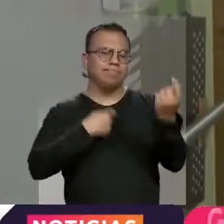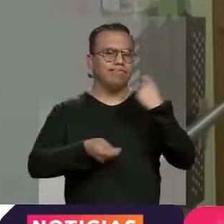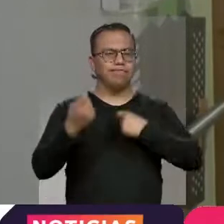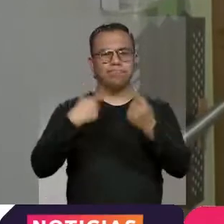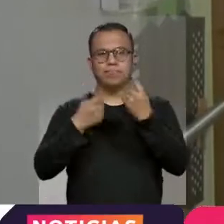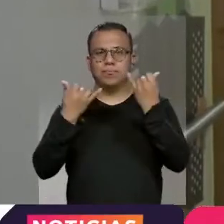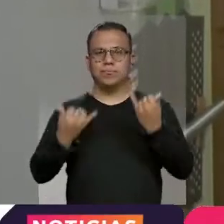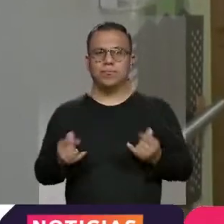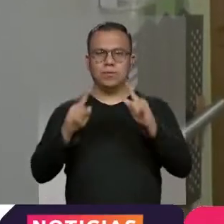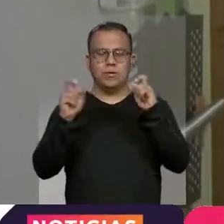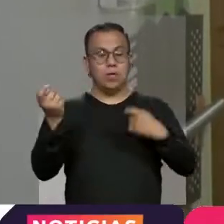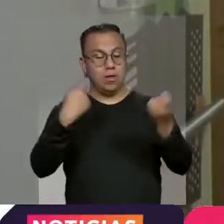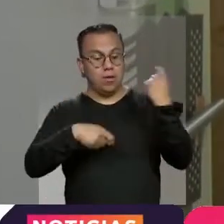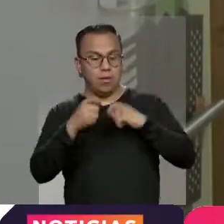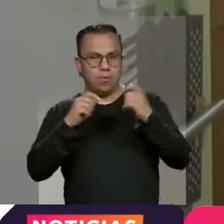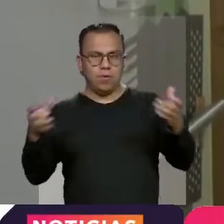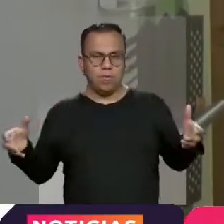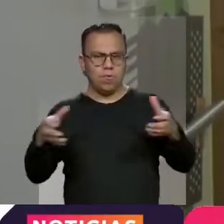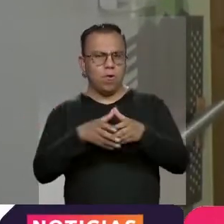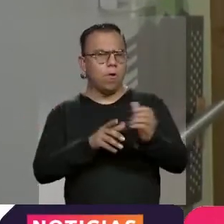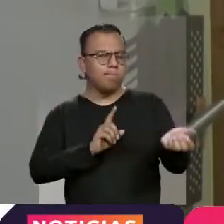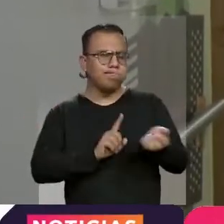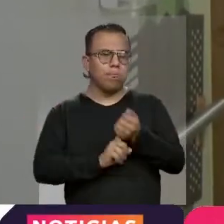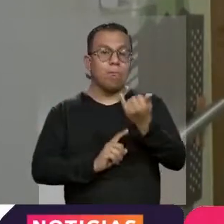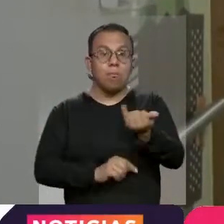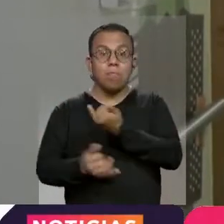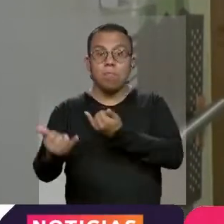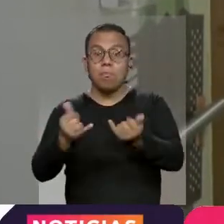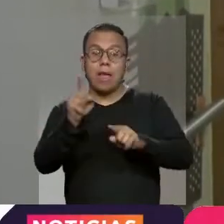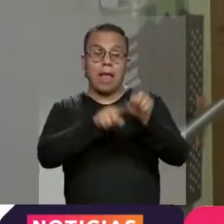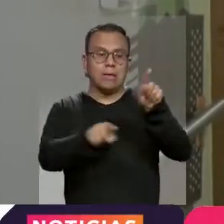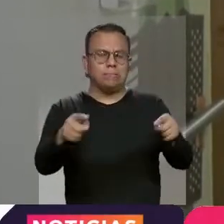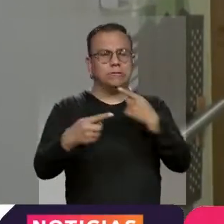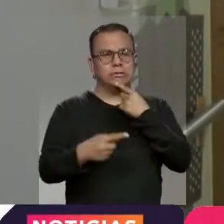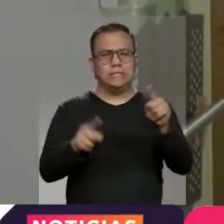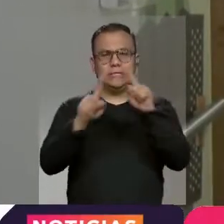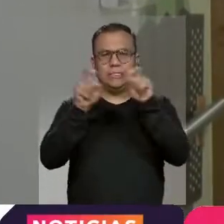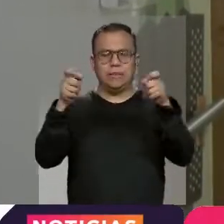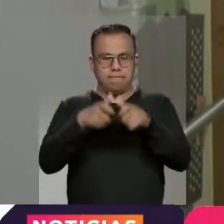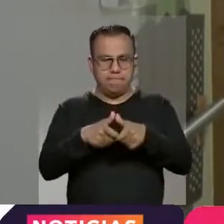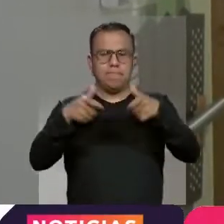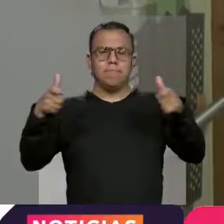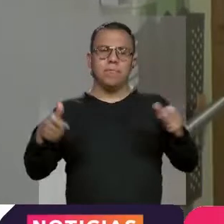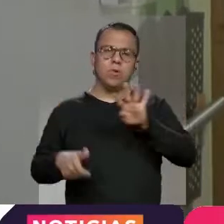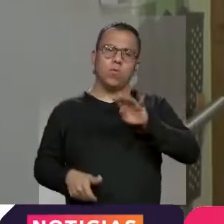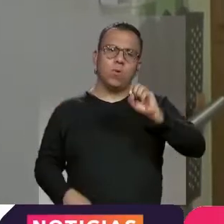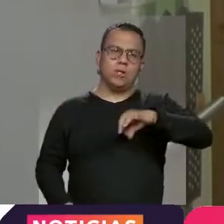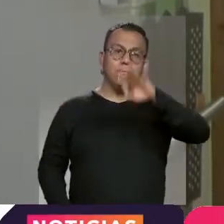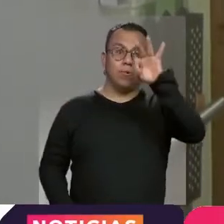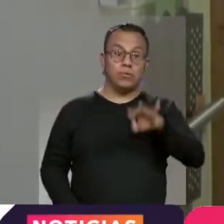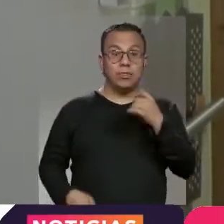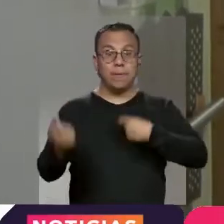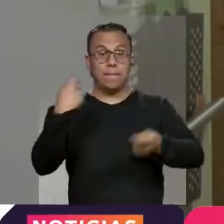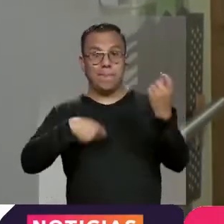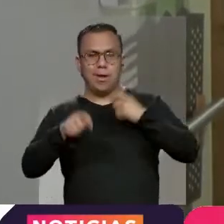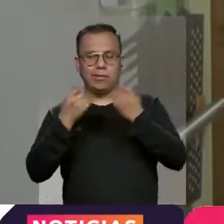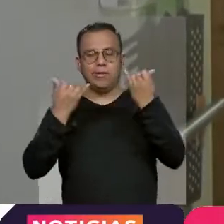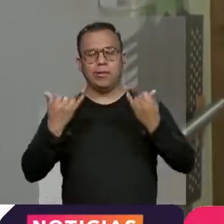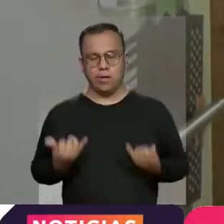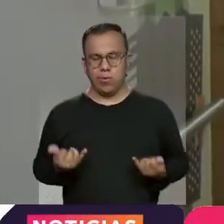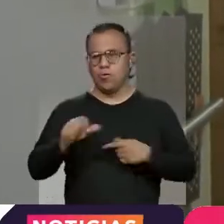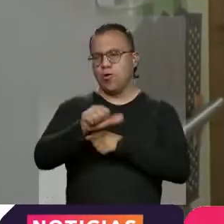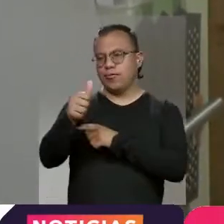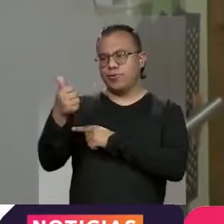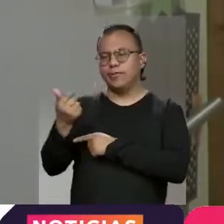y cómo estaban las ventas allí. Lo que encontramos es que algunos han dicho que se aumentó en un 40% estas ventas, mientras que